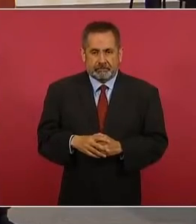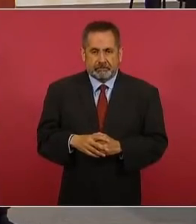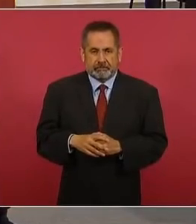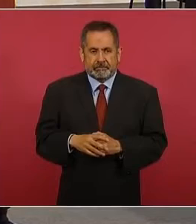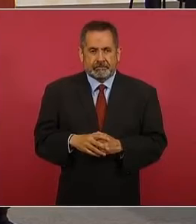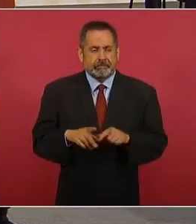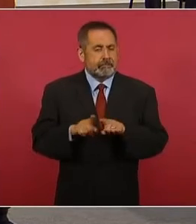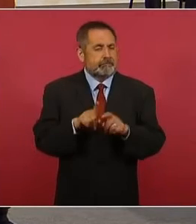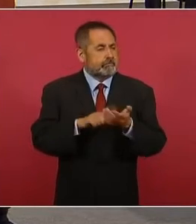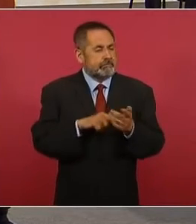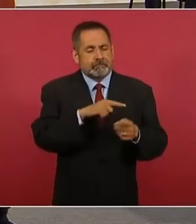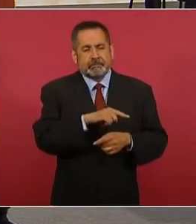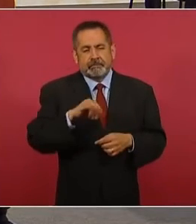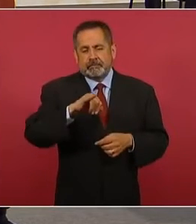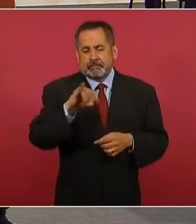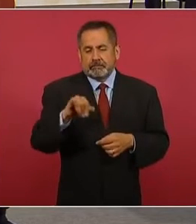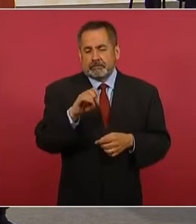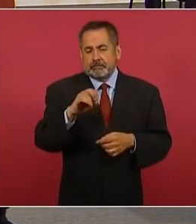como dice Jorge,